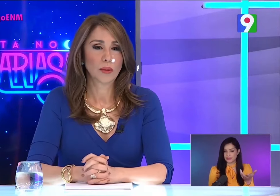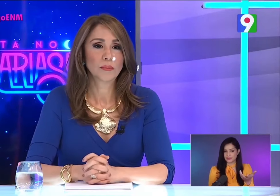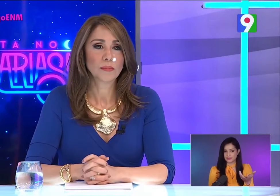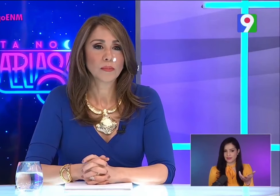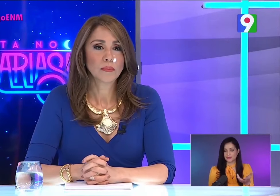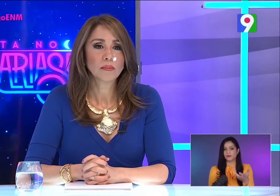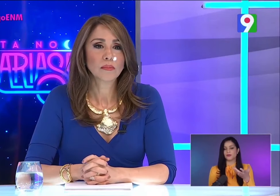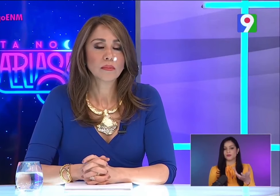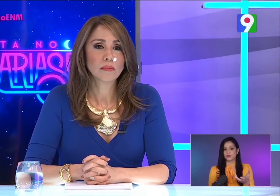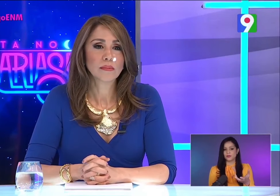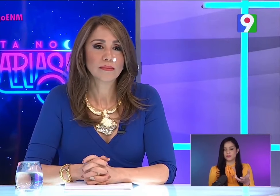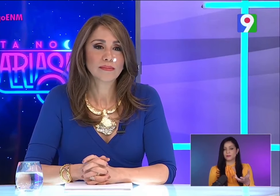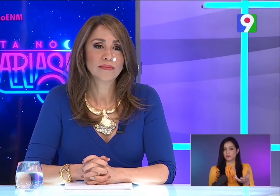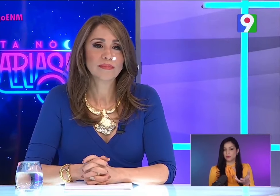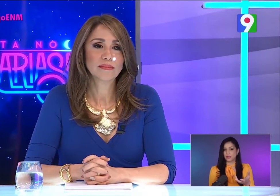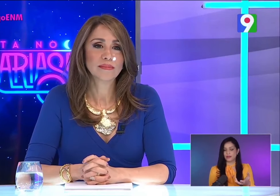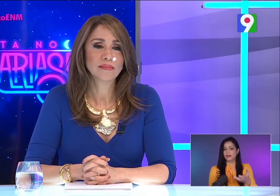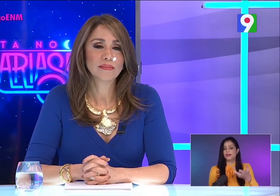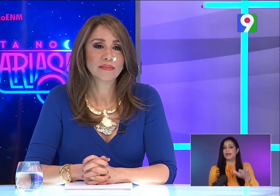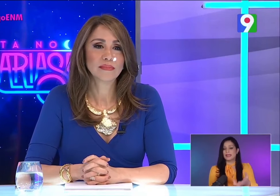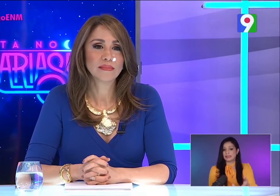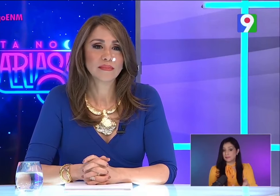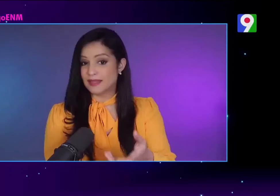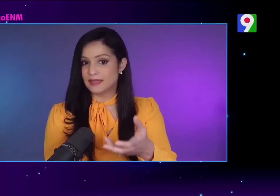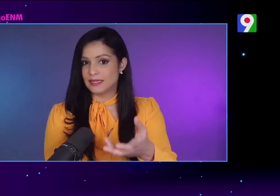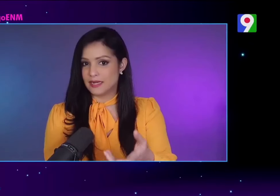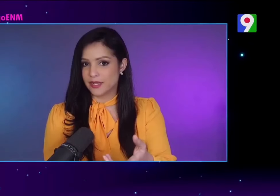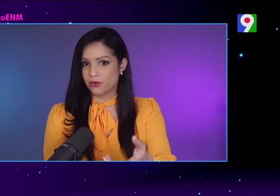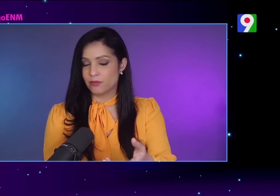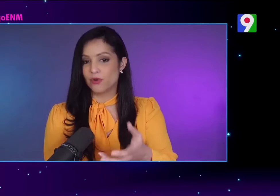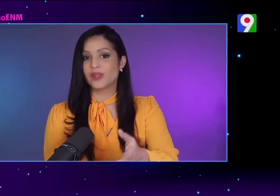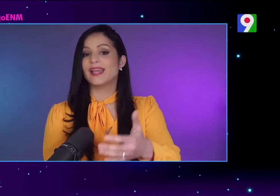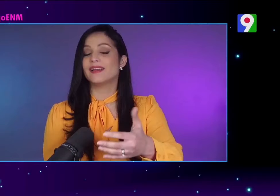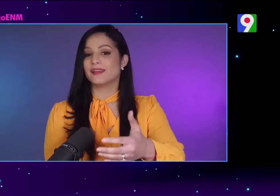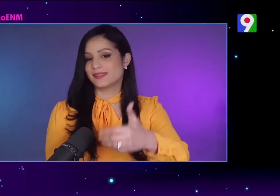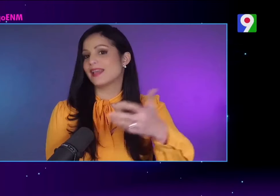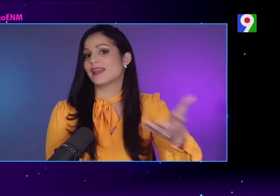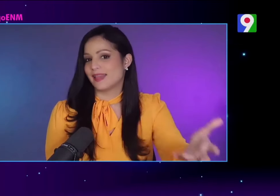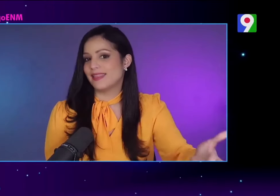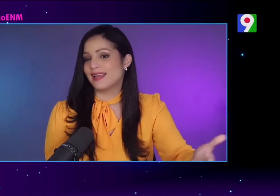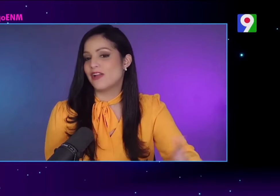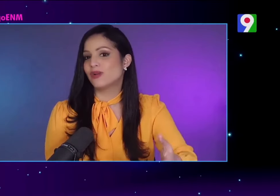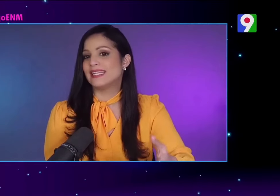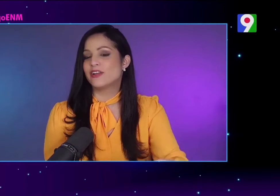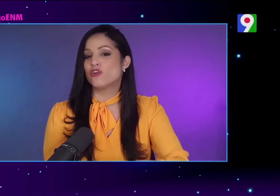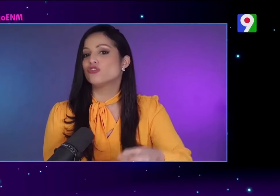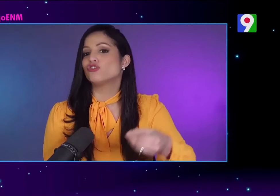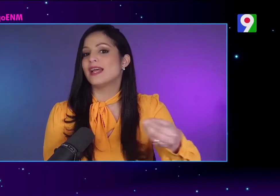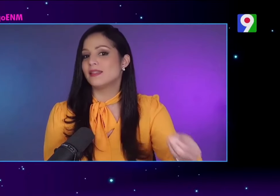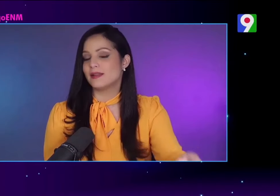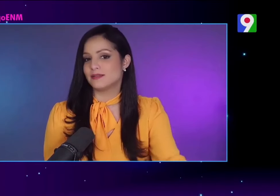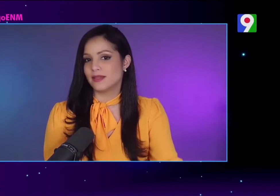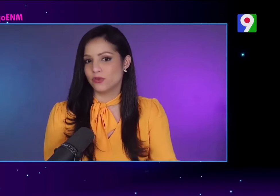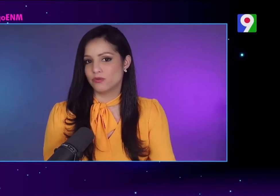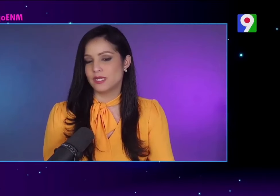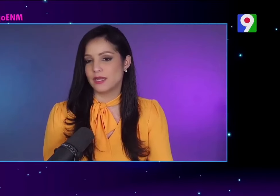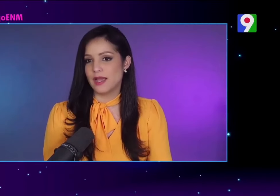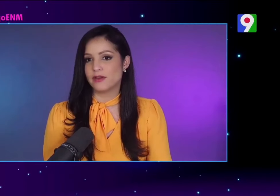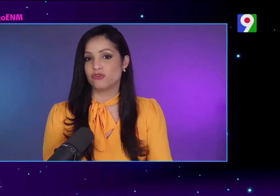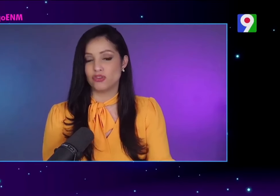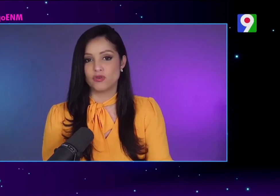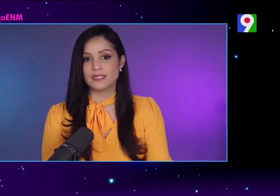iba María cela cuando iba a preguntar el tema del dinero porque que quede claro que el dinero no sale del Estado